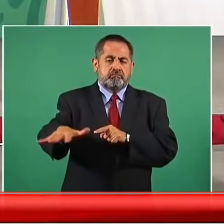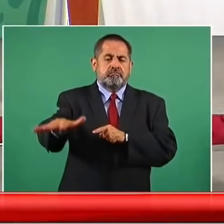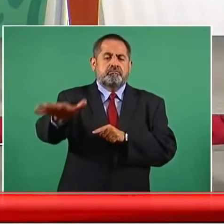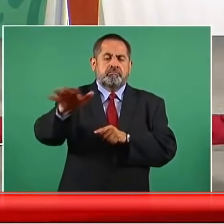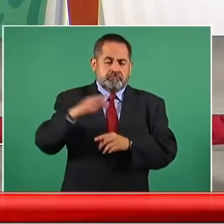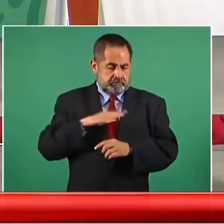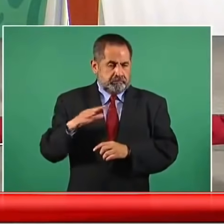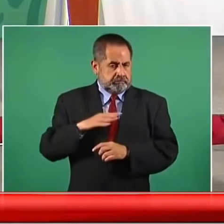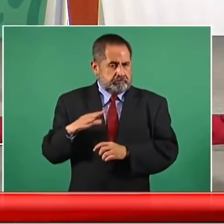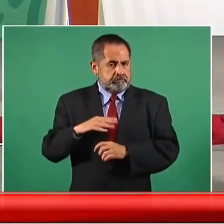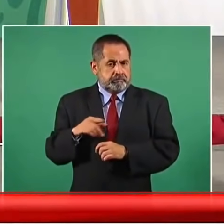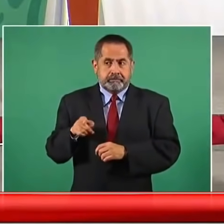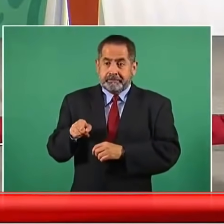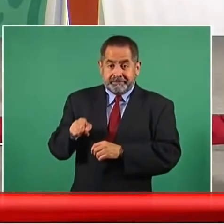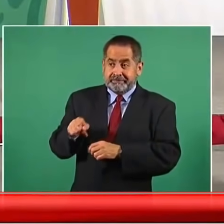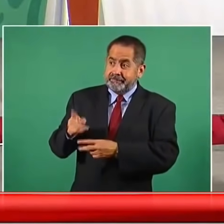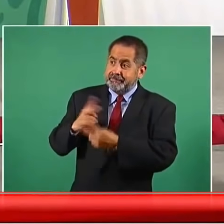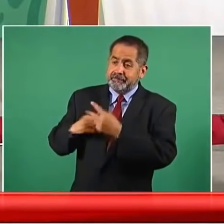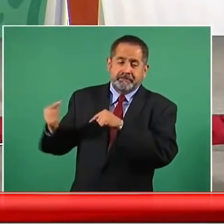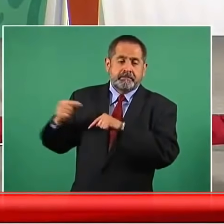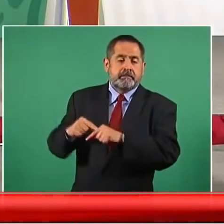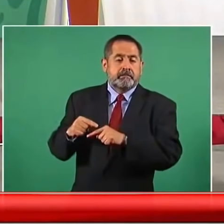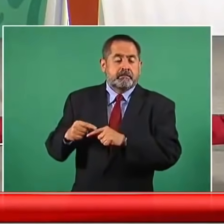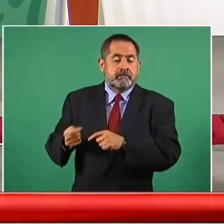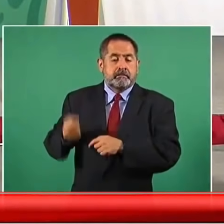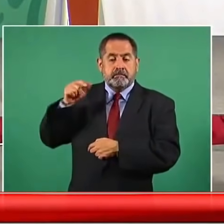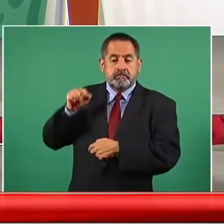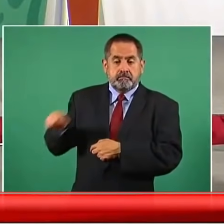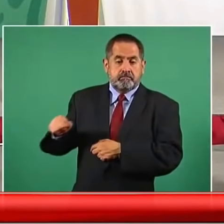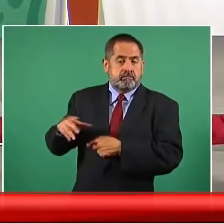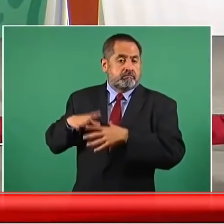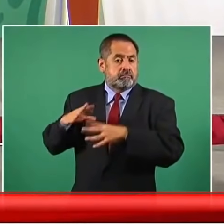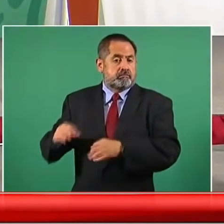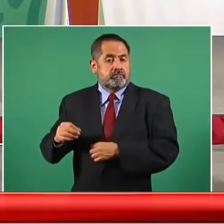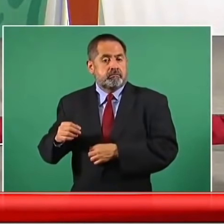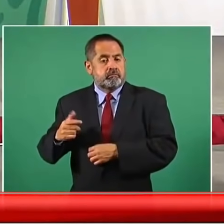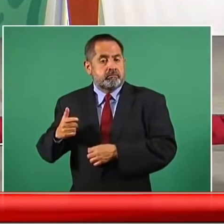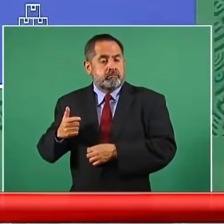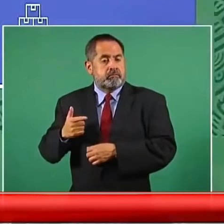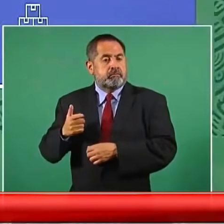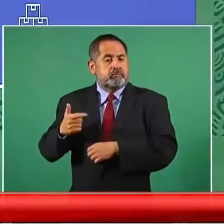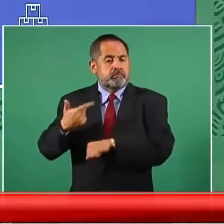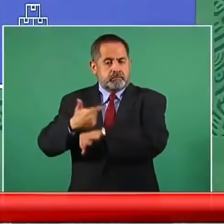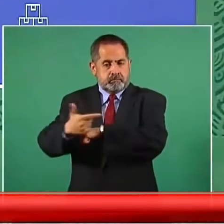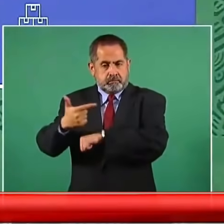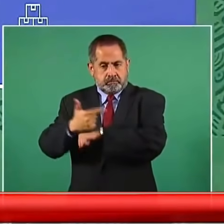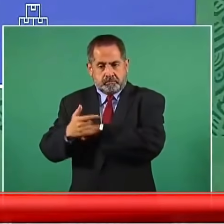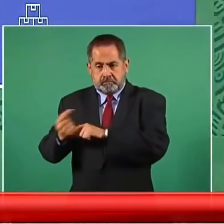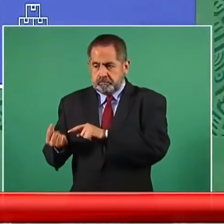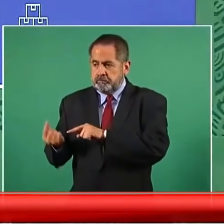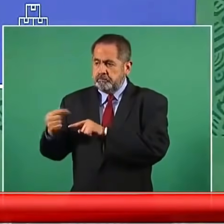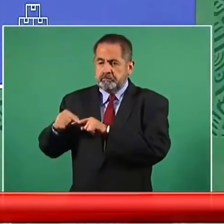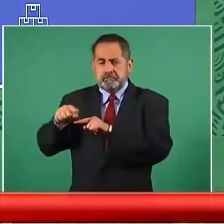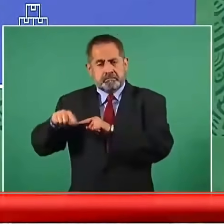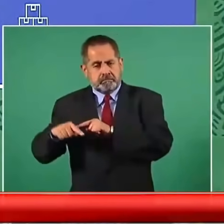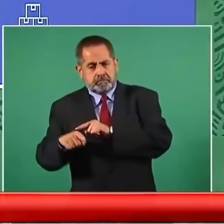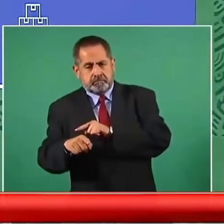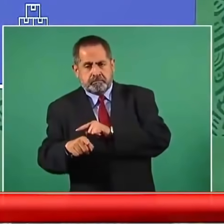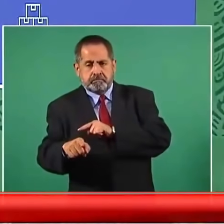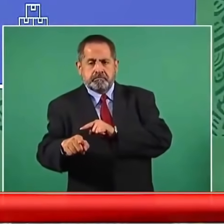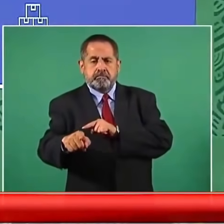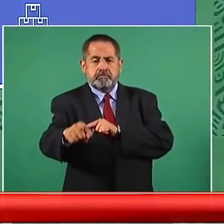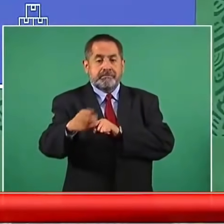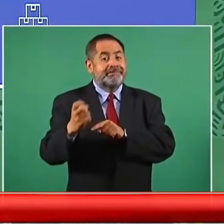Es el río que viene de Guatemala. A la orilla de ese río, porque esa era la gran